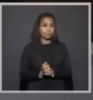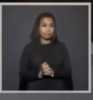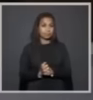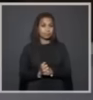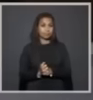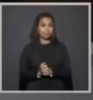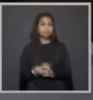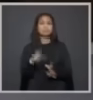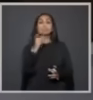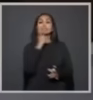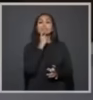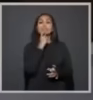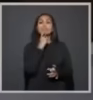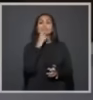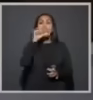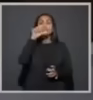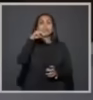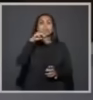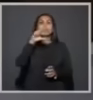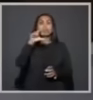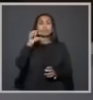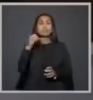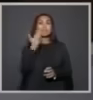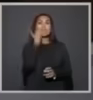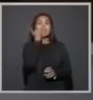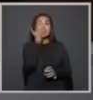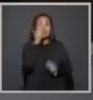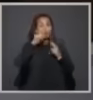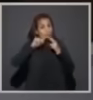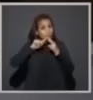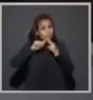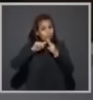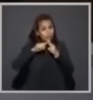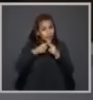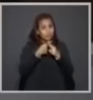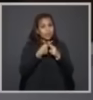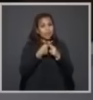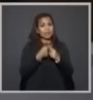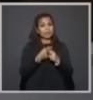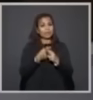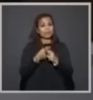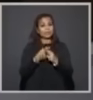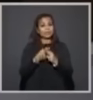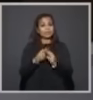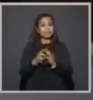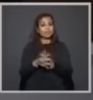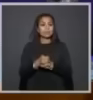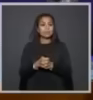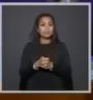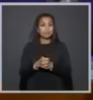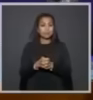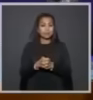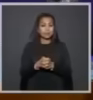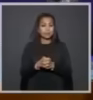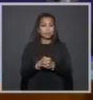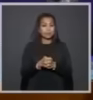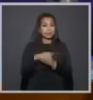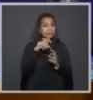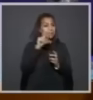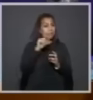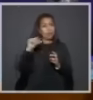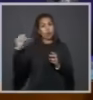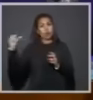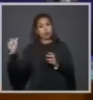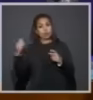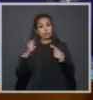Andrés Manuel, me gustaría comenzar partiendo de un principio, que es el mismo con el que hemos comenzado con los demás candidatos,